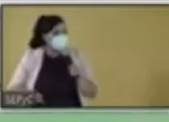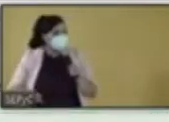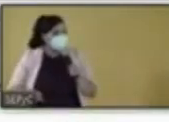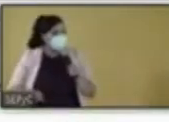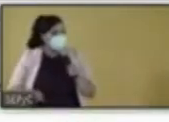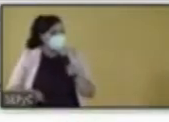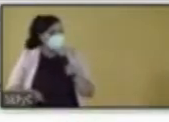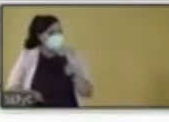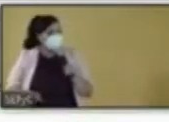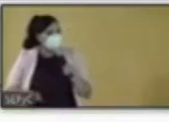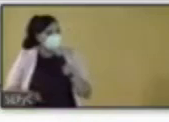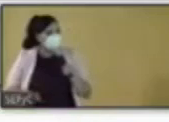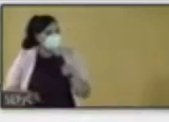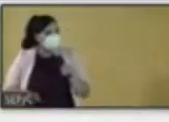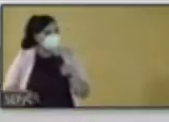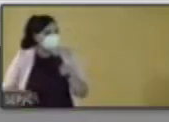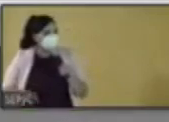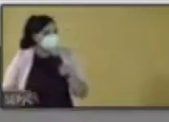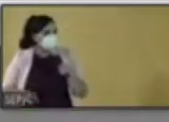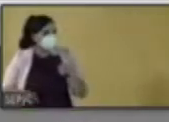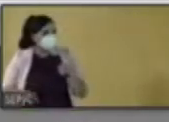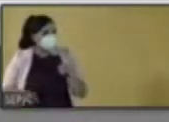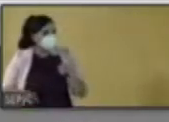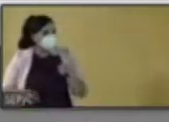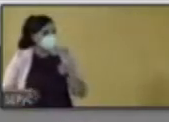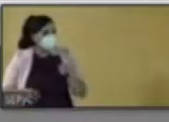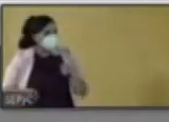Y guardamos el módulo.